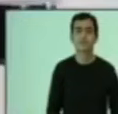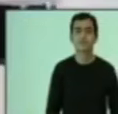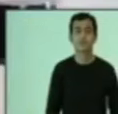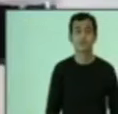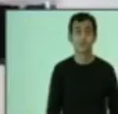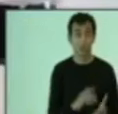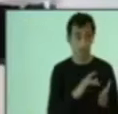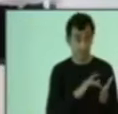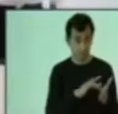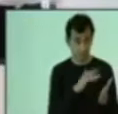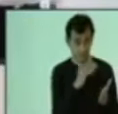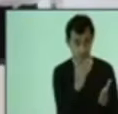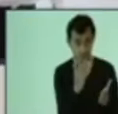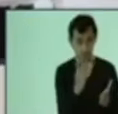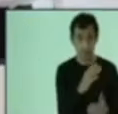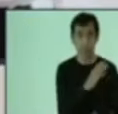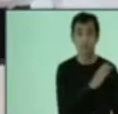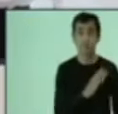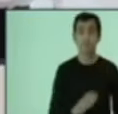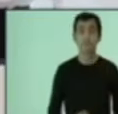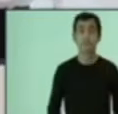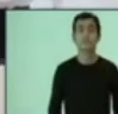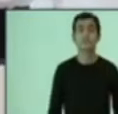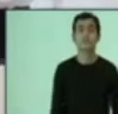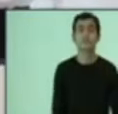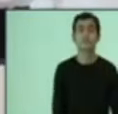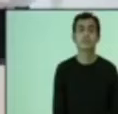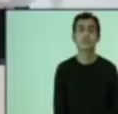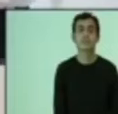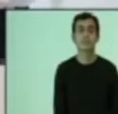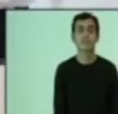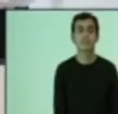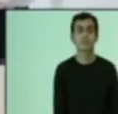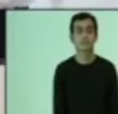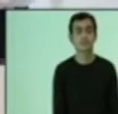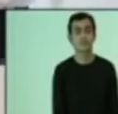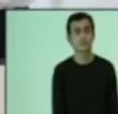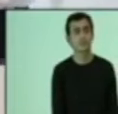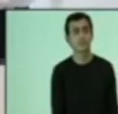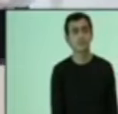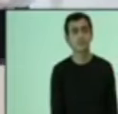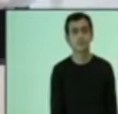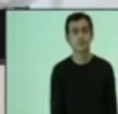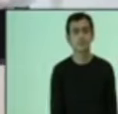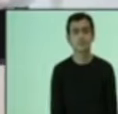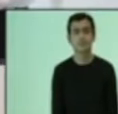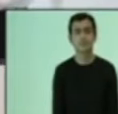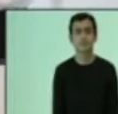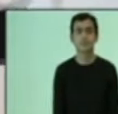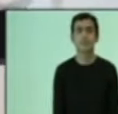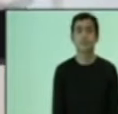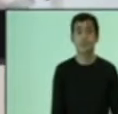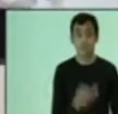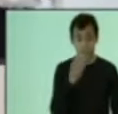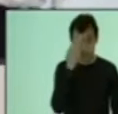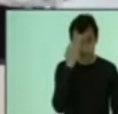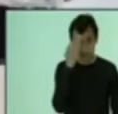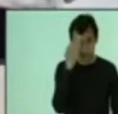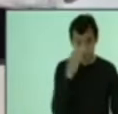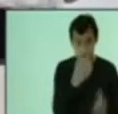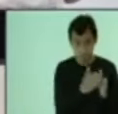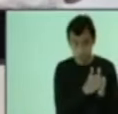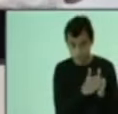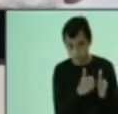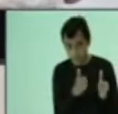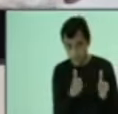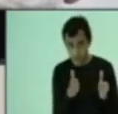Muchas gracias, candidato. De acuerdo con los tiempos establecidos en este